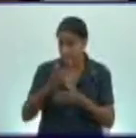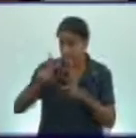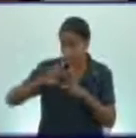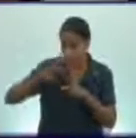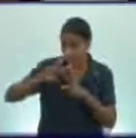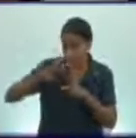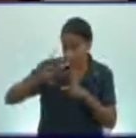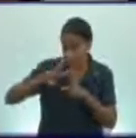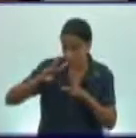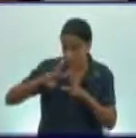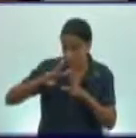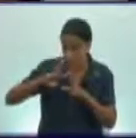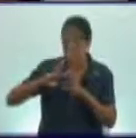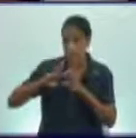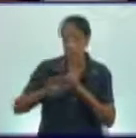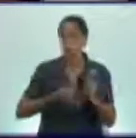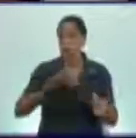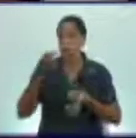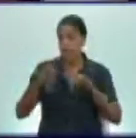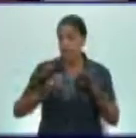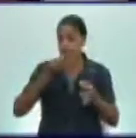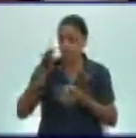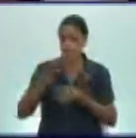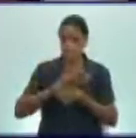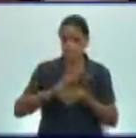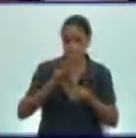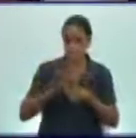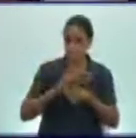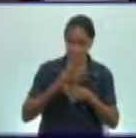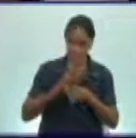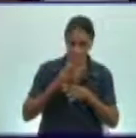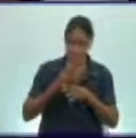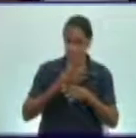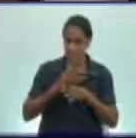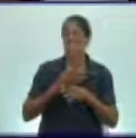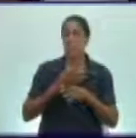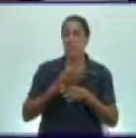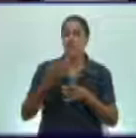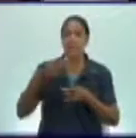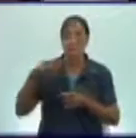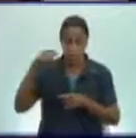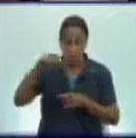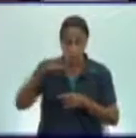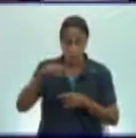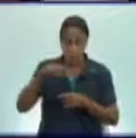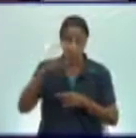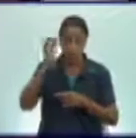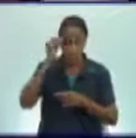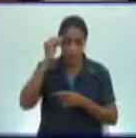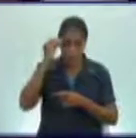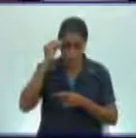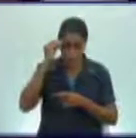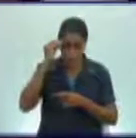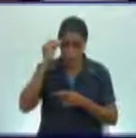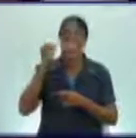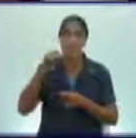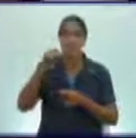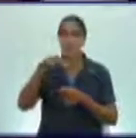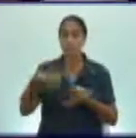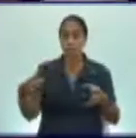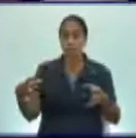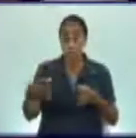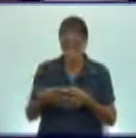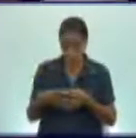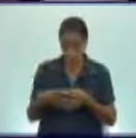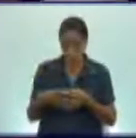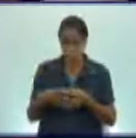profundizando en la diversidad de los anélidos y vamos a ver las adaptaciones que presentan representantes de este grupo